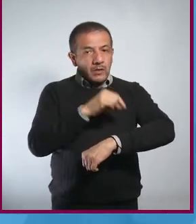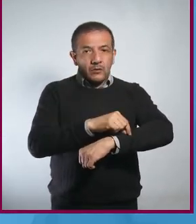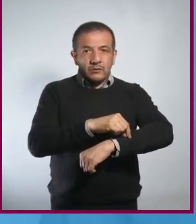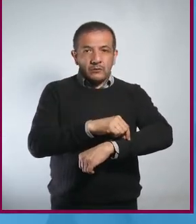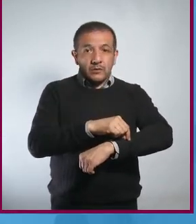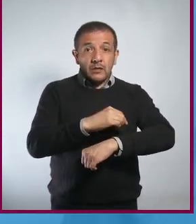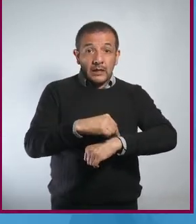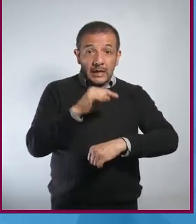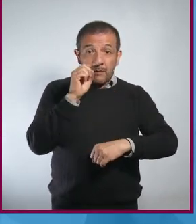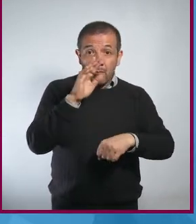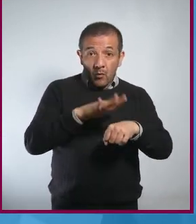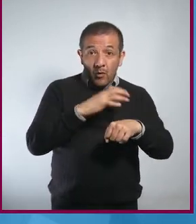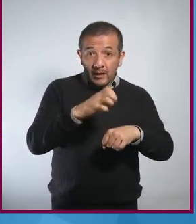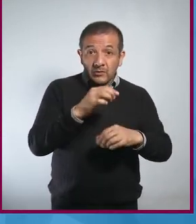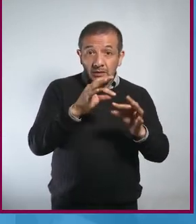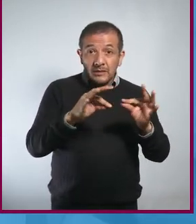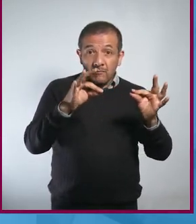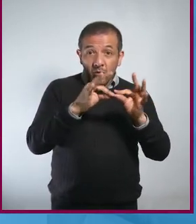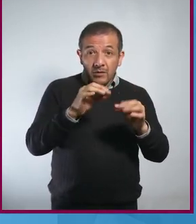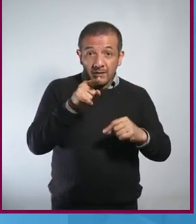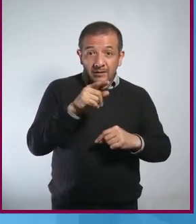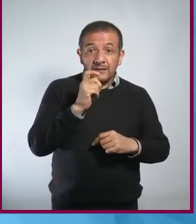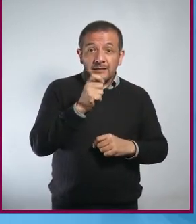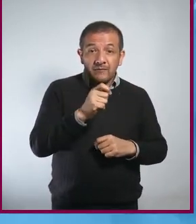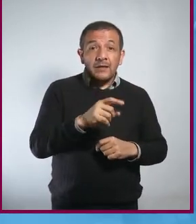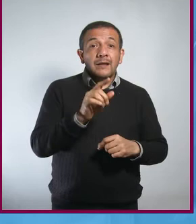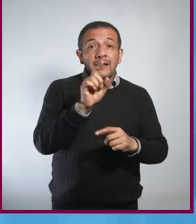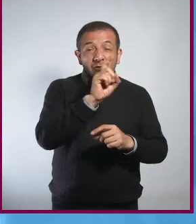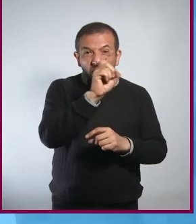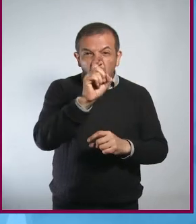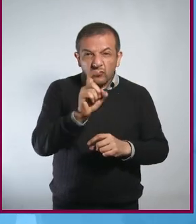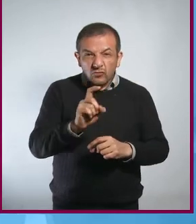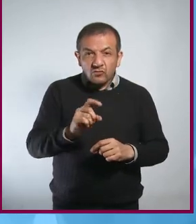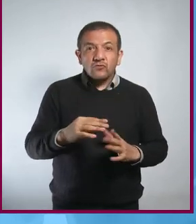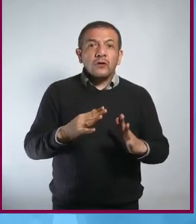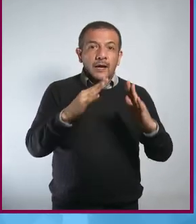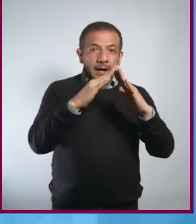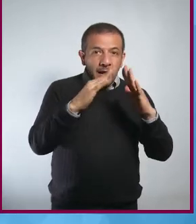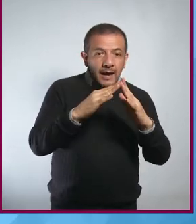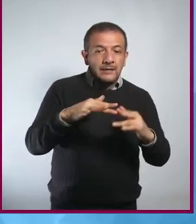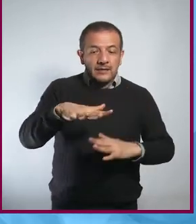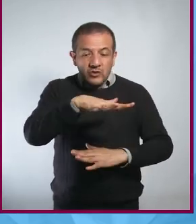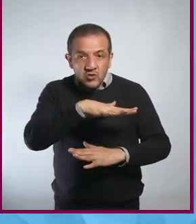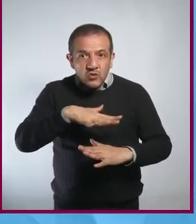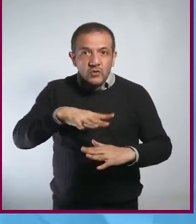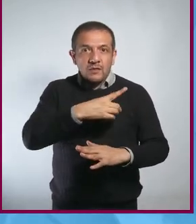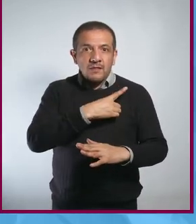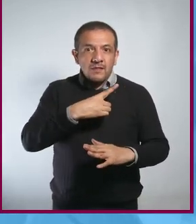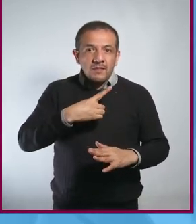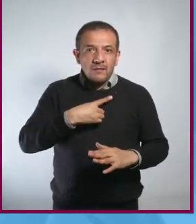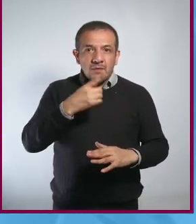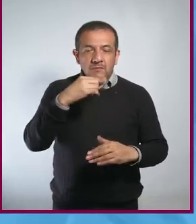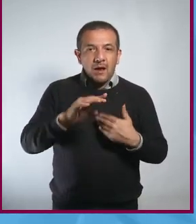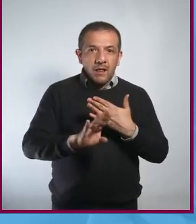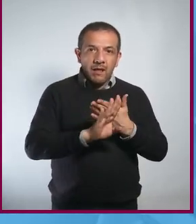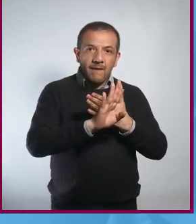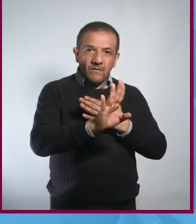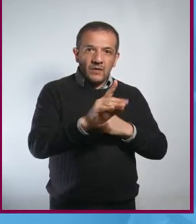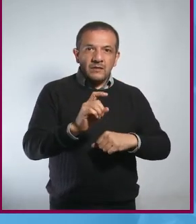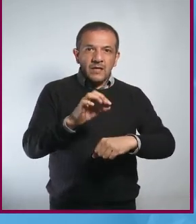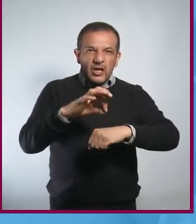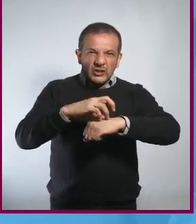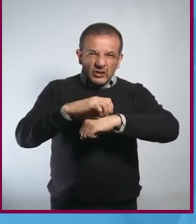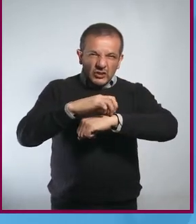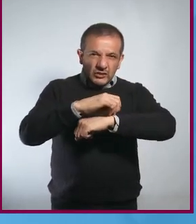eso, entre otras medidas, la aplicación de insecticidas en las viviendas y sus alrededores es una de las claves para combatir al